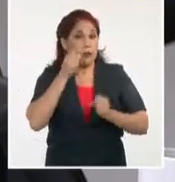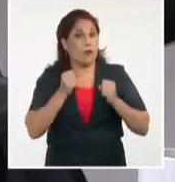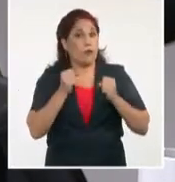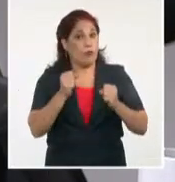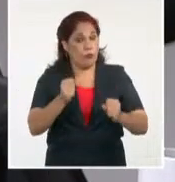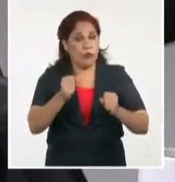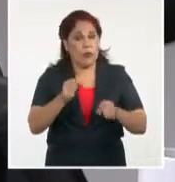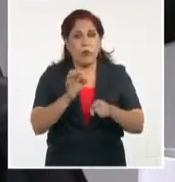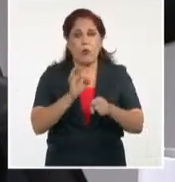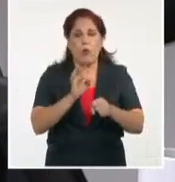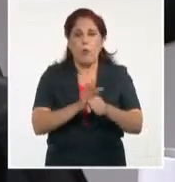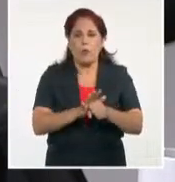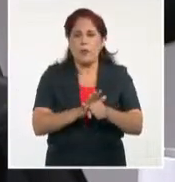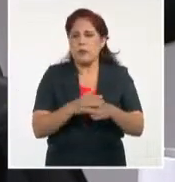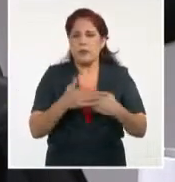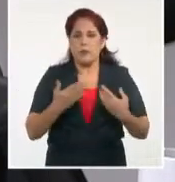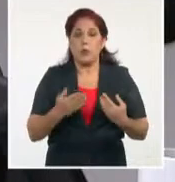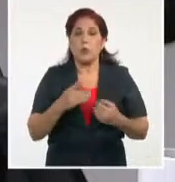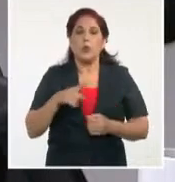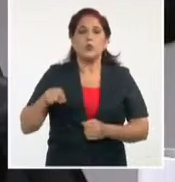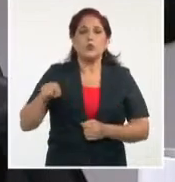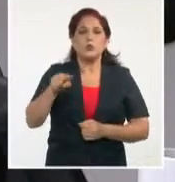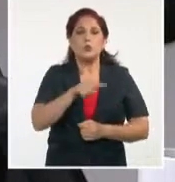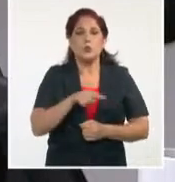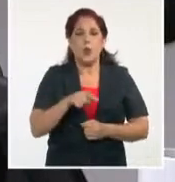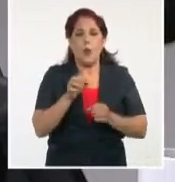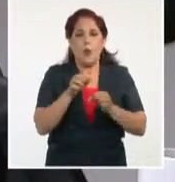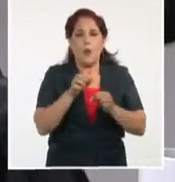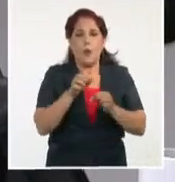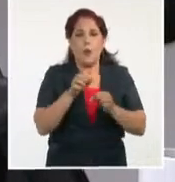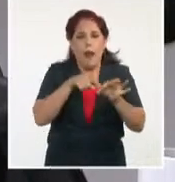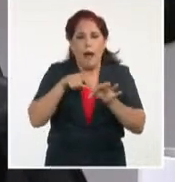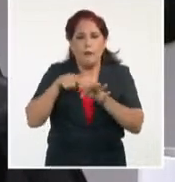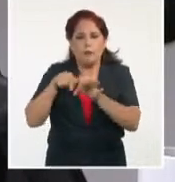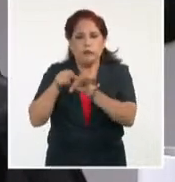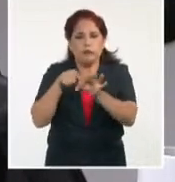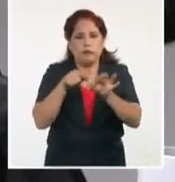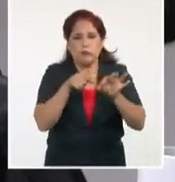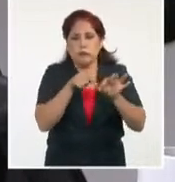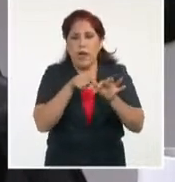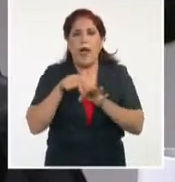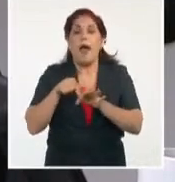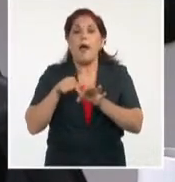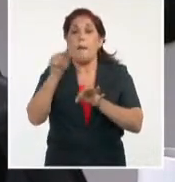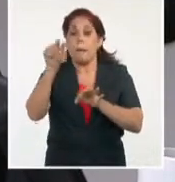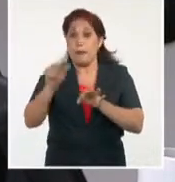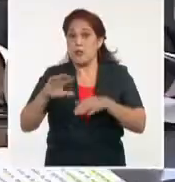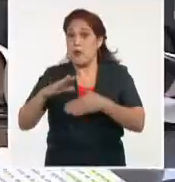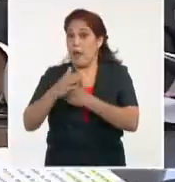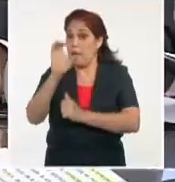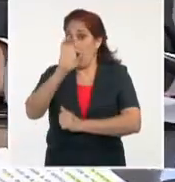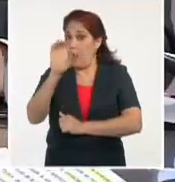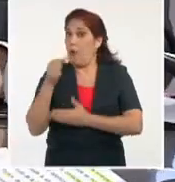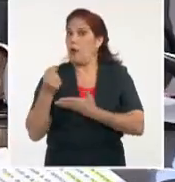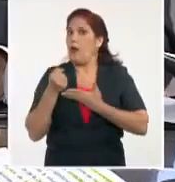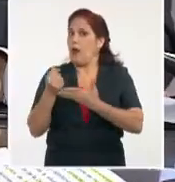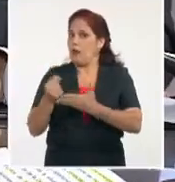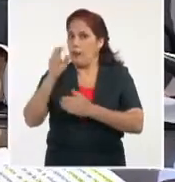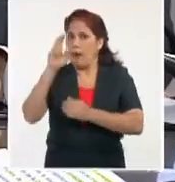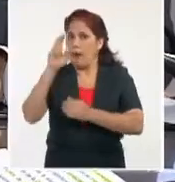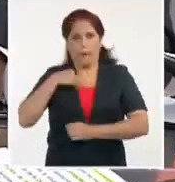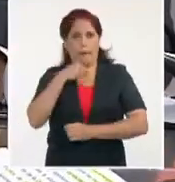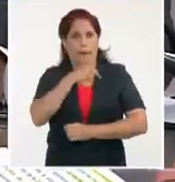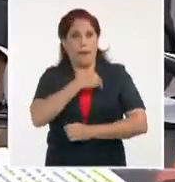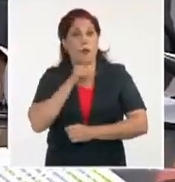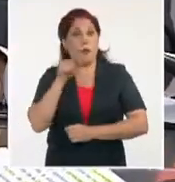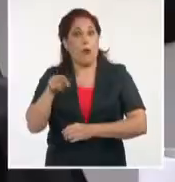comienza a partir de todas las islas que están en el Arco de las Antillas y nosotros, personal diplomático, colaboradores, que